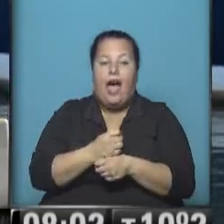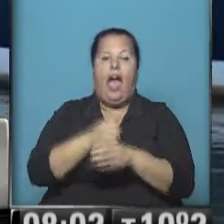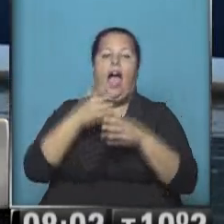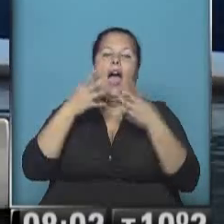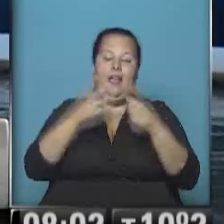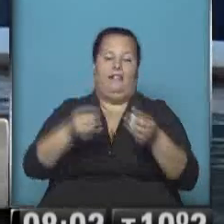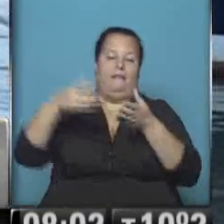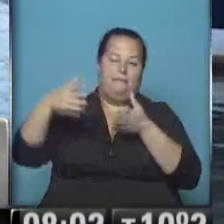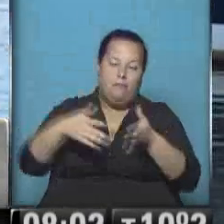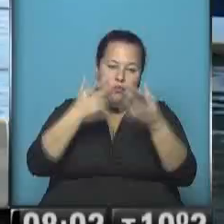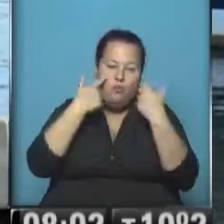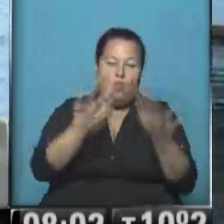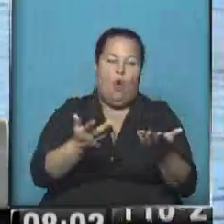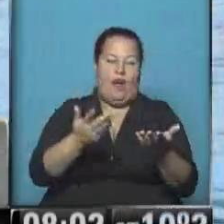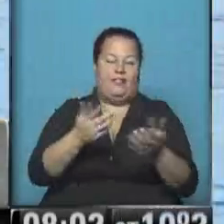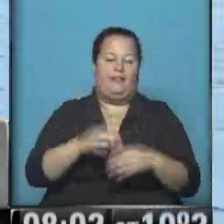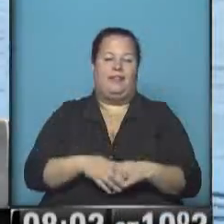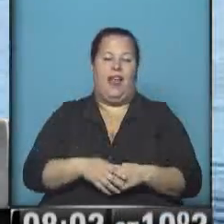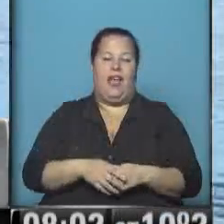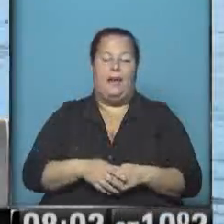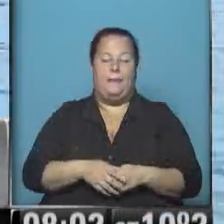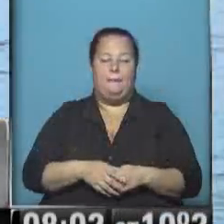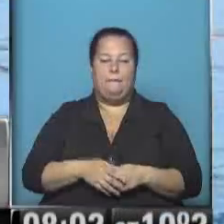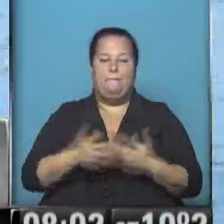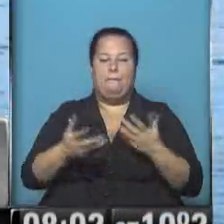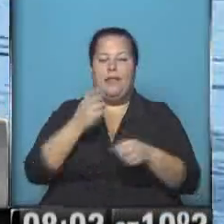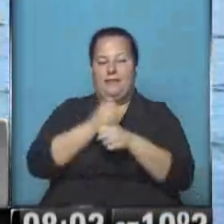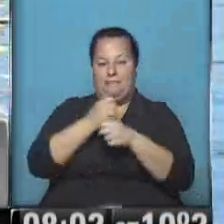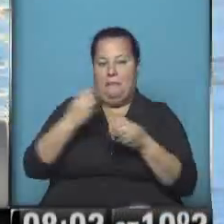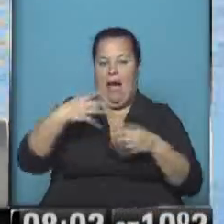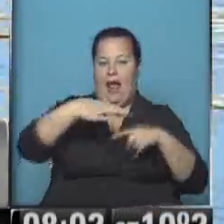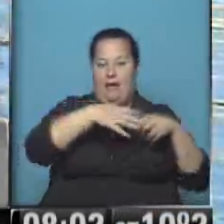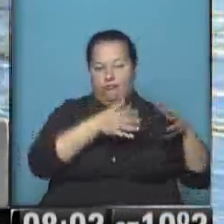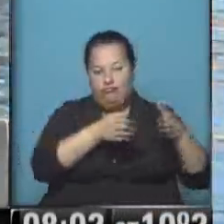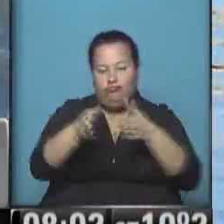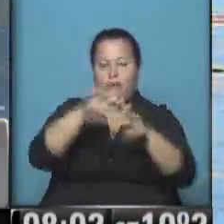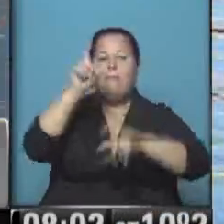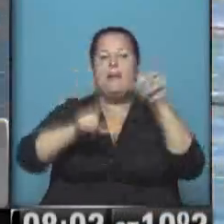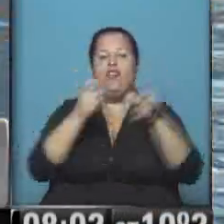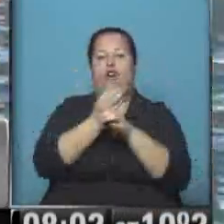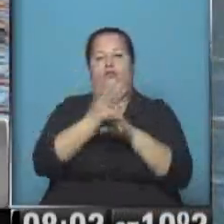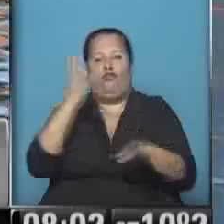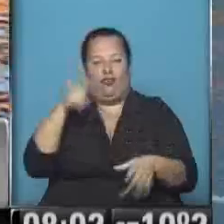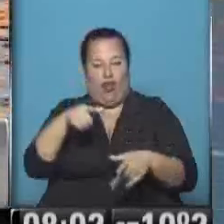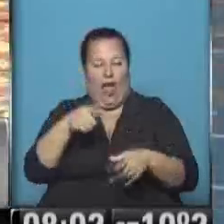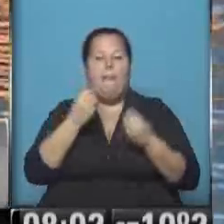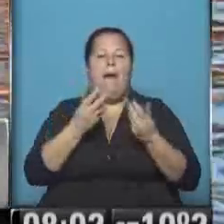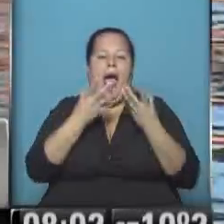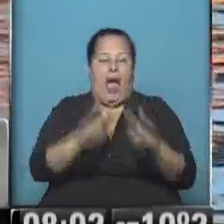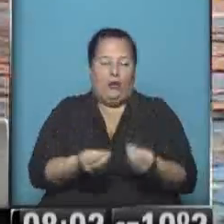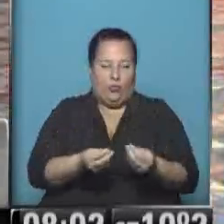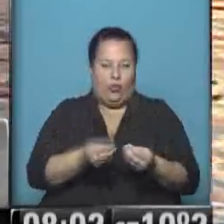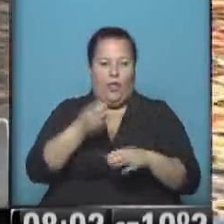la oportunidad de hacer el operativo con personal especializado para que